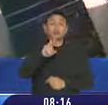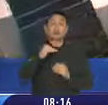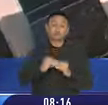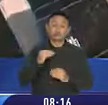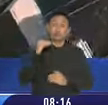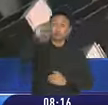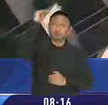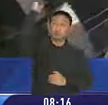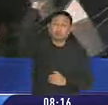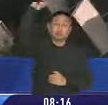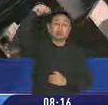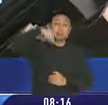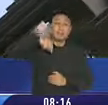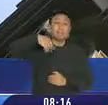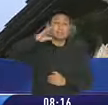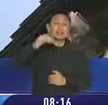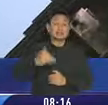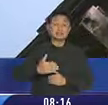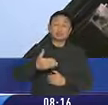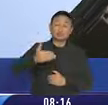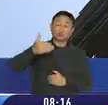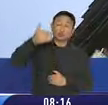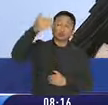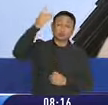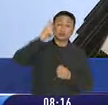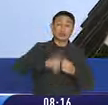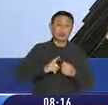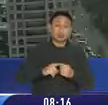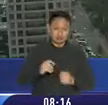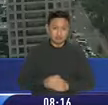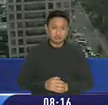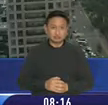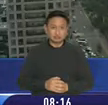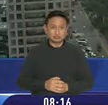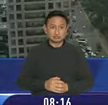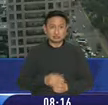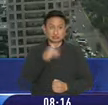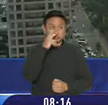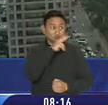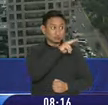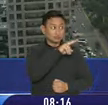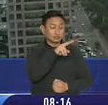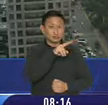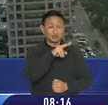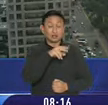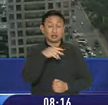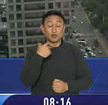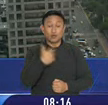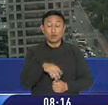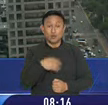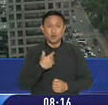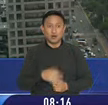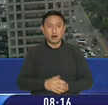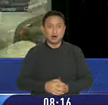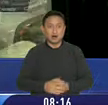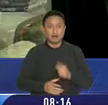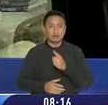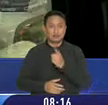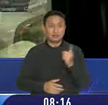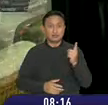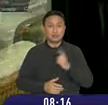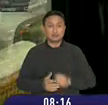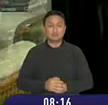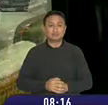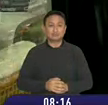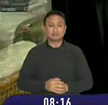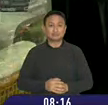del edificio más alto que actualmente tiene Quito. Y no se puede negar que la vista desde lo alto es espectacular. Por ser uno de